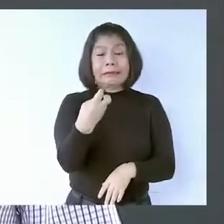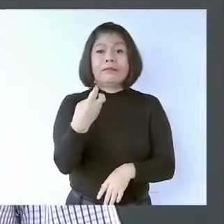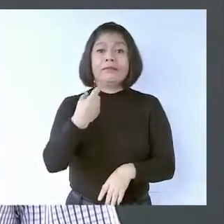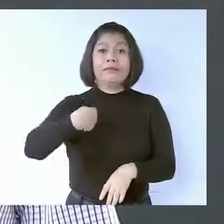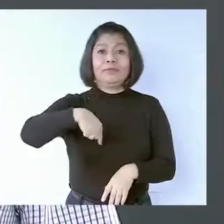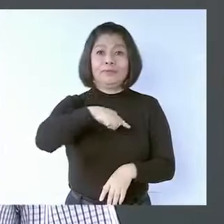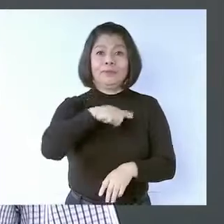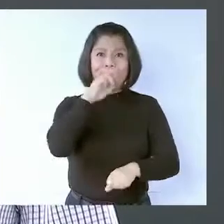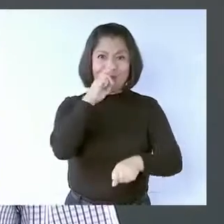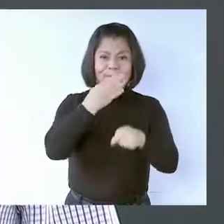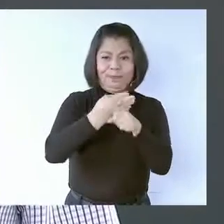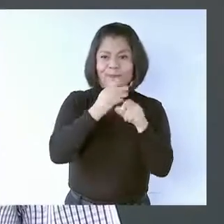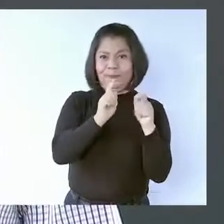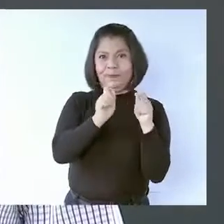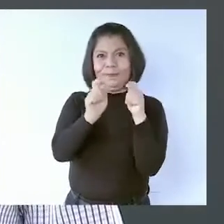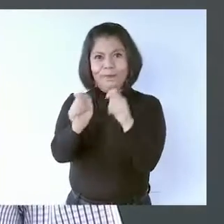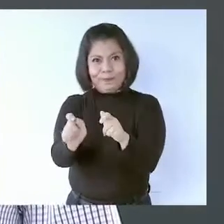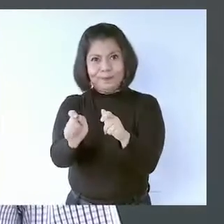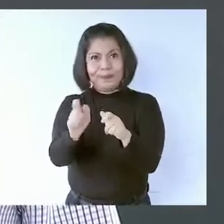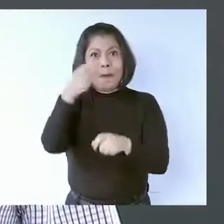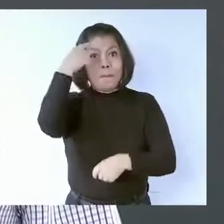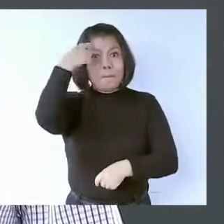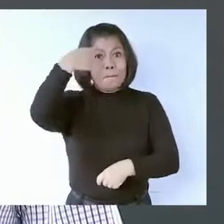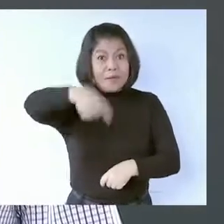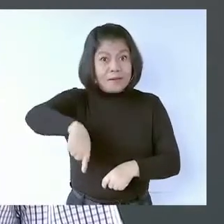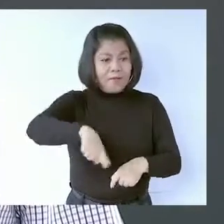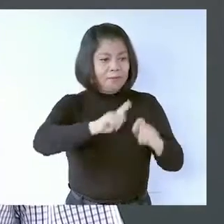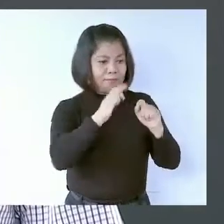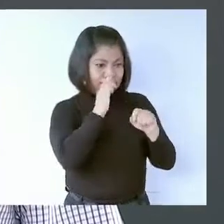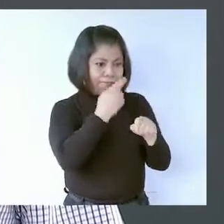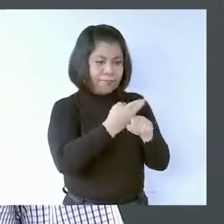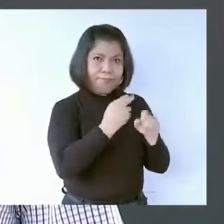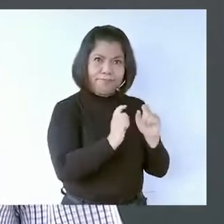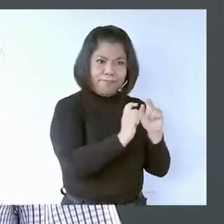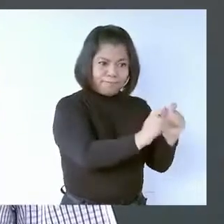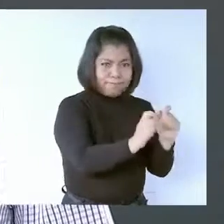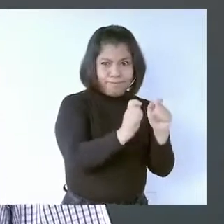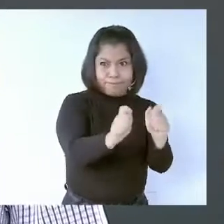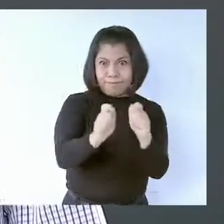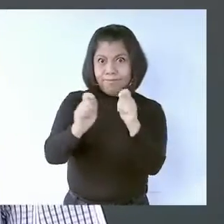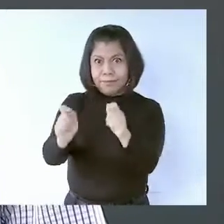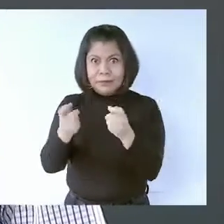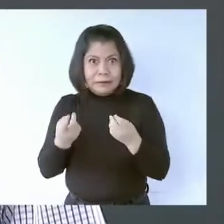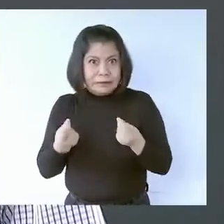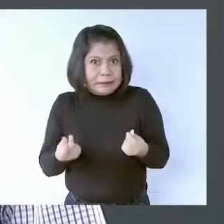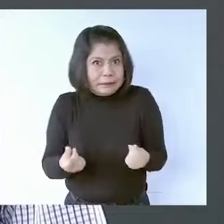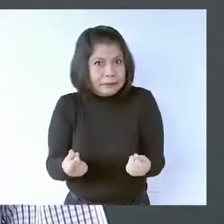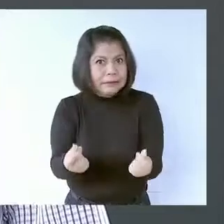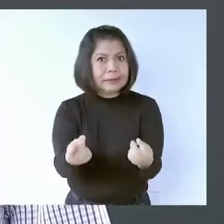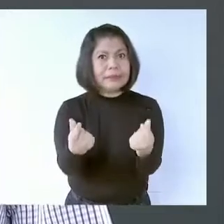el proceso de obra para que la ya afectada industria turística y hotelera por la actual pandemia tenga las